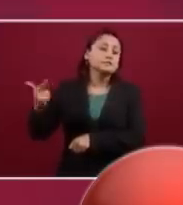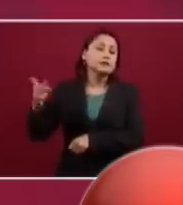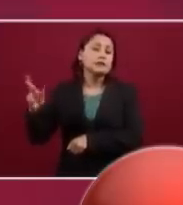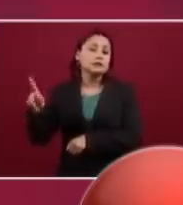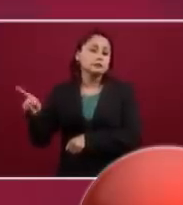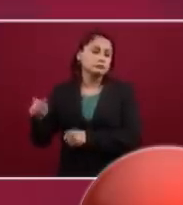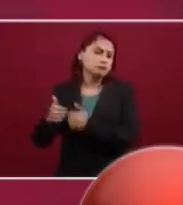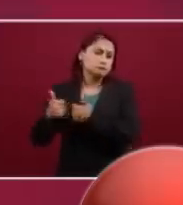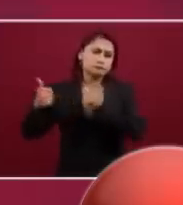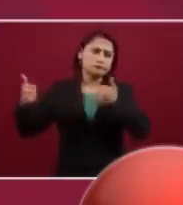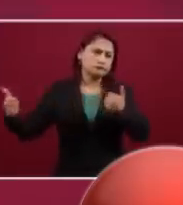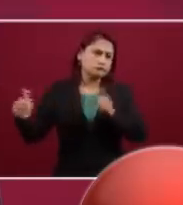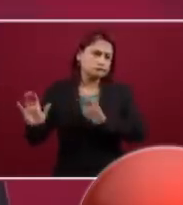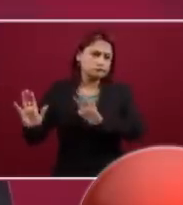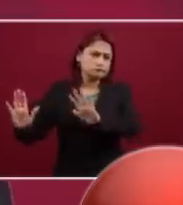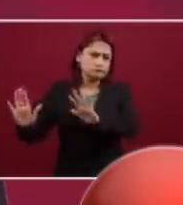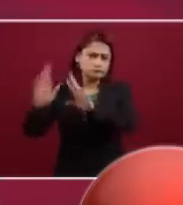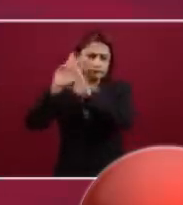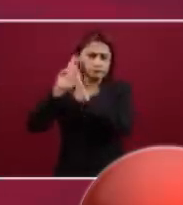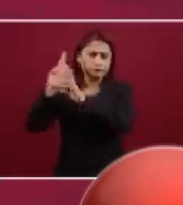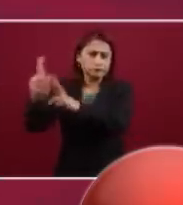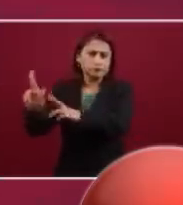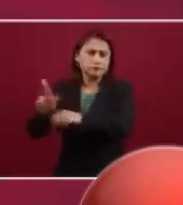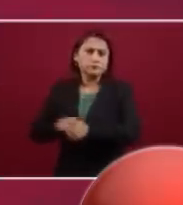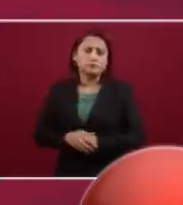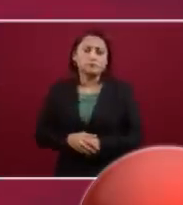Apenas llegamos,